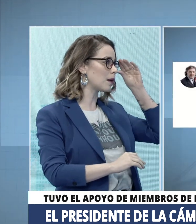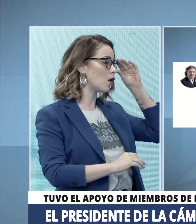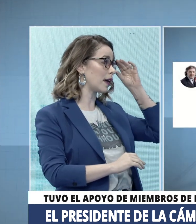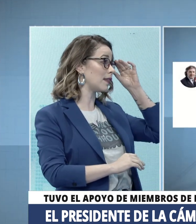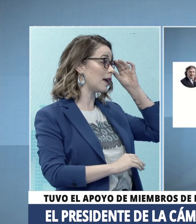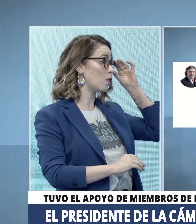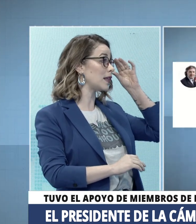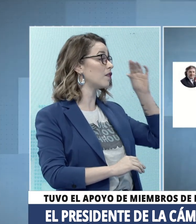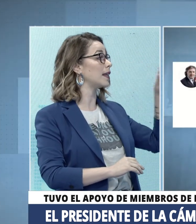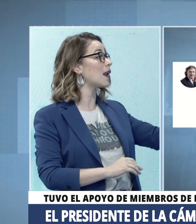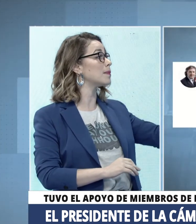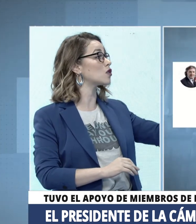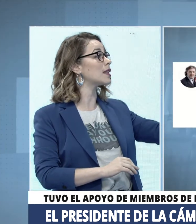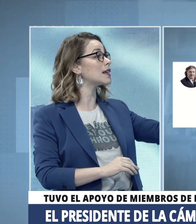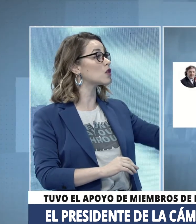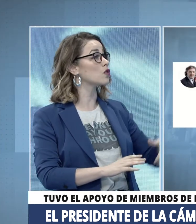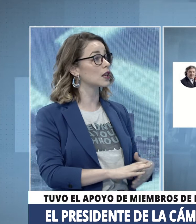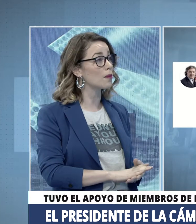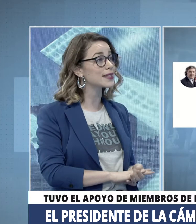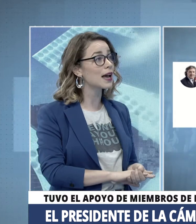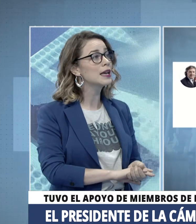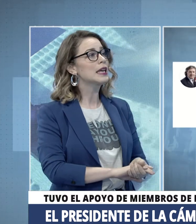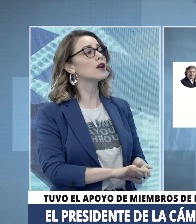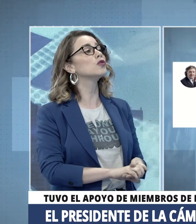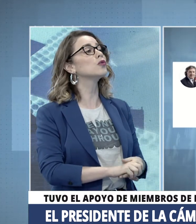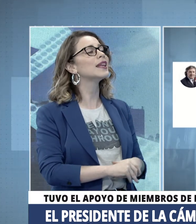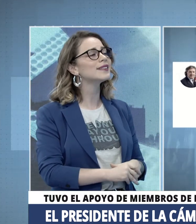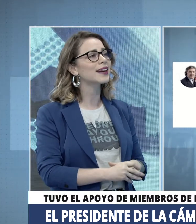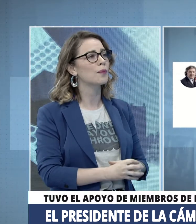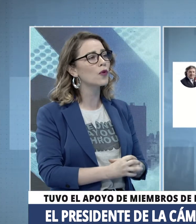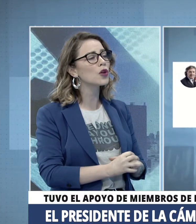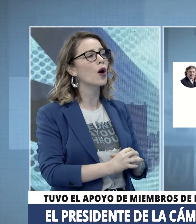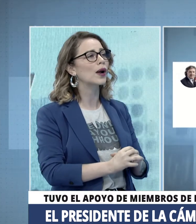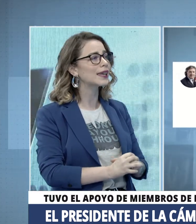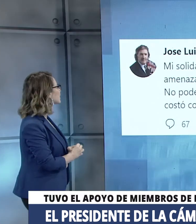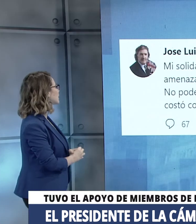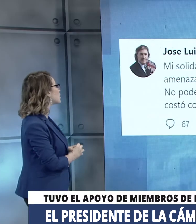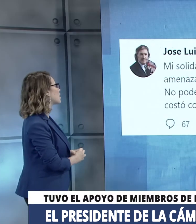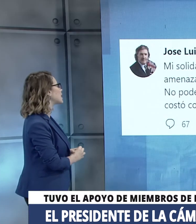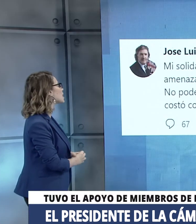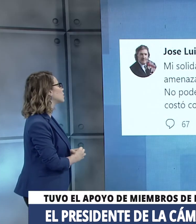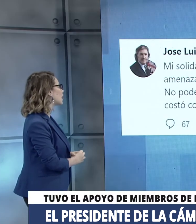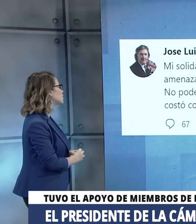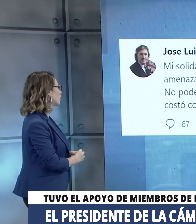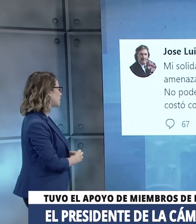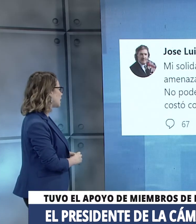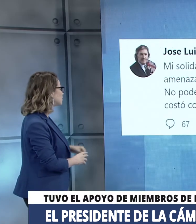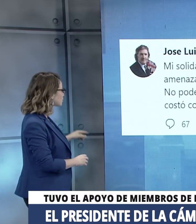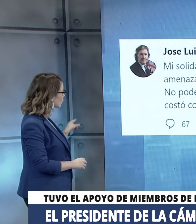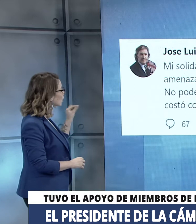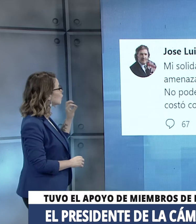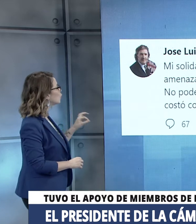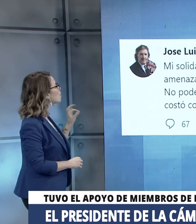del interbloque de Unidad Federal. Me solidarizo con Sergio Massa y contundente repudio a cualquier tipo de amenaza contra él y su